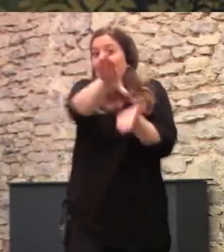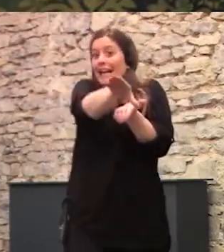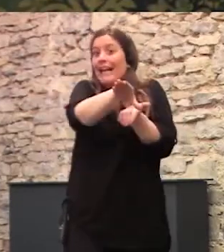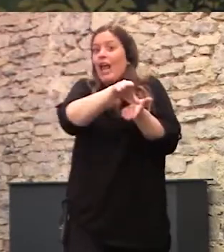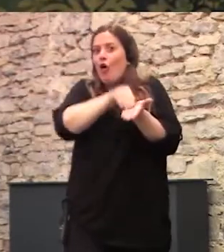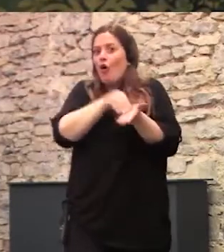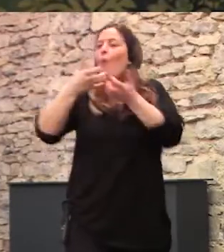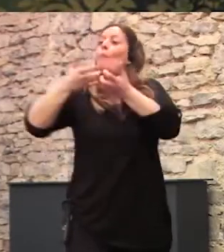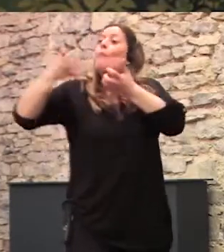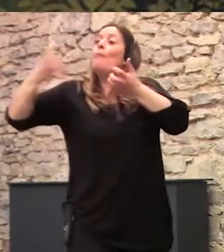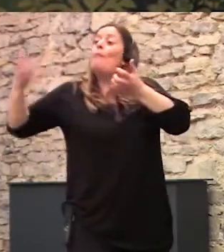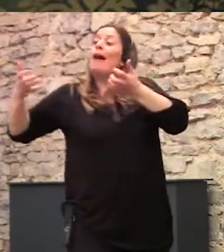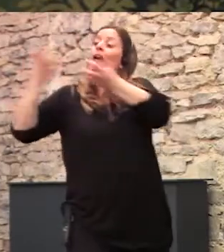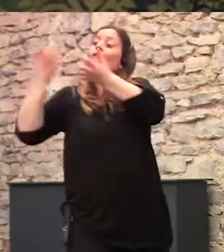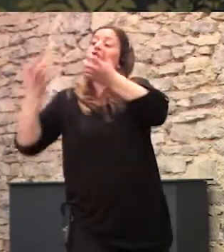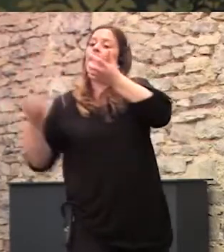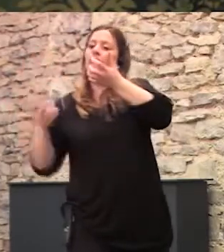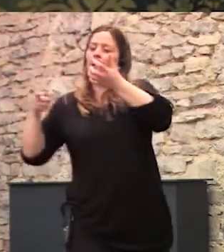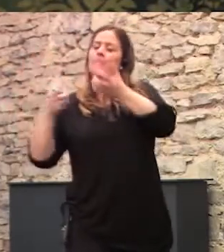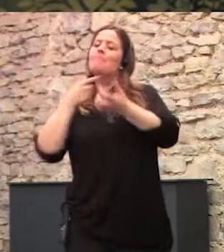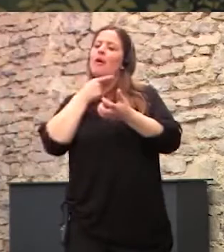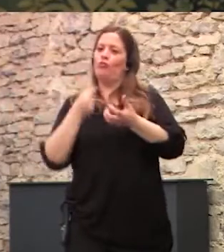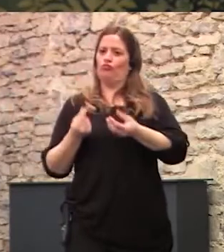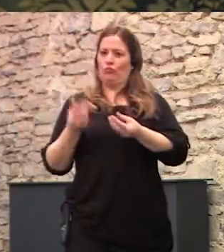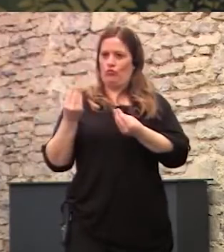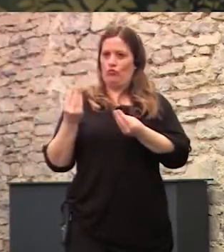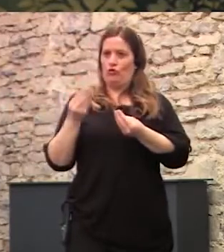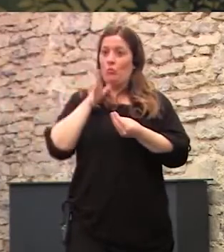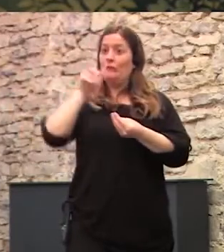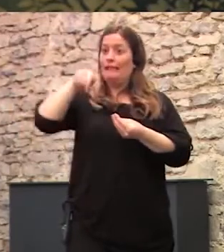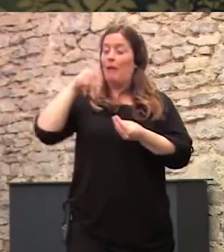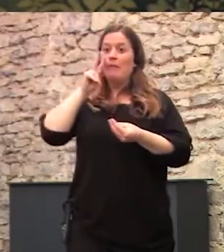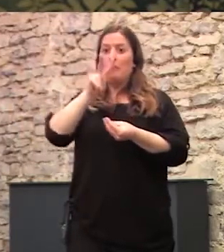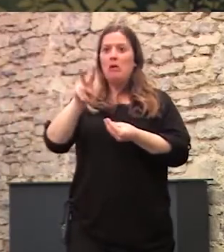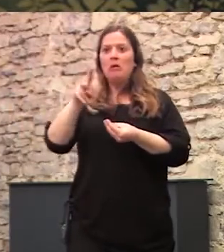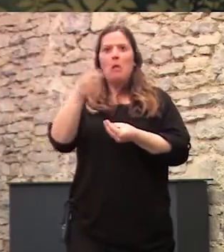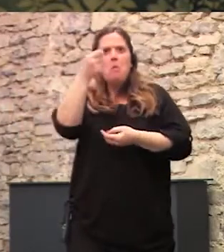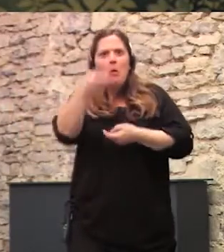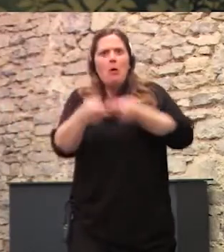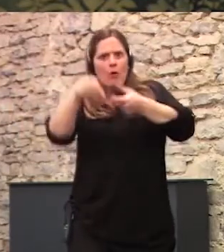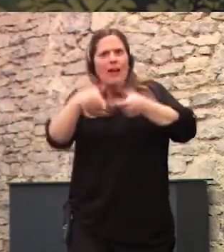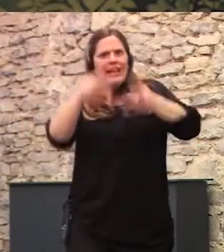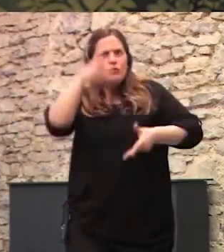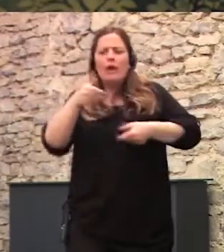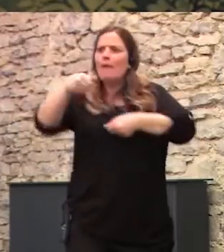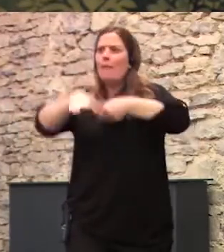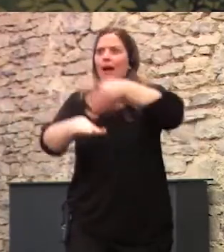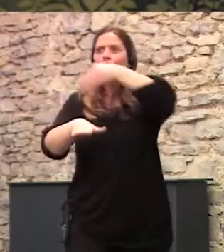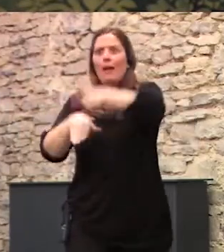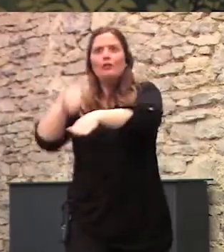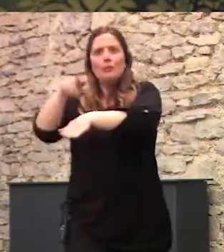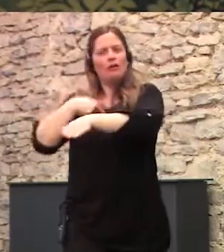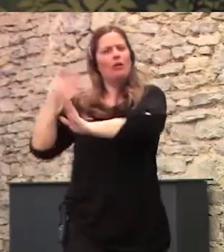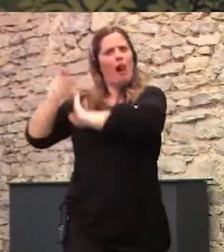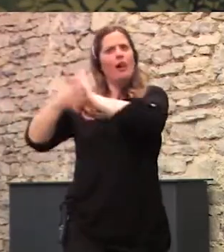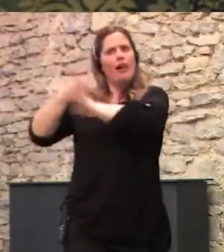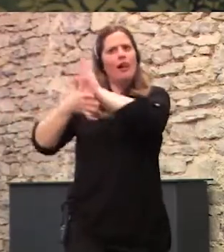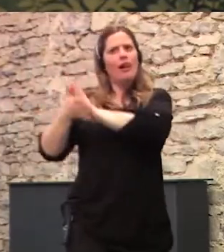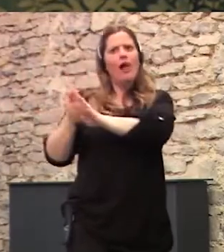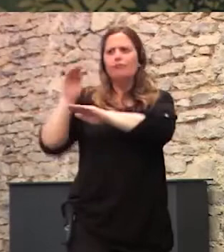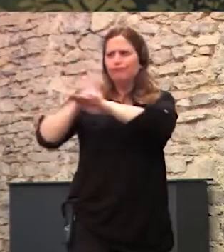que me gusta mucho, porque también veo que estamos haciendo estos pasos aquí en Euskadi, en Euskal Herria en general, y que